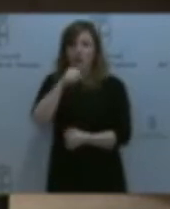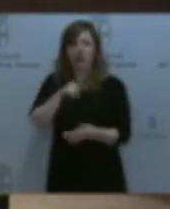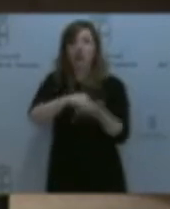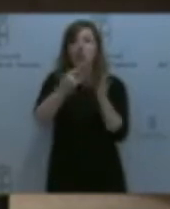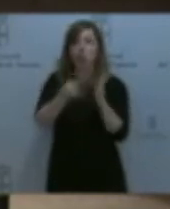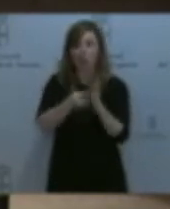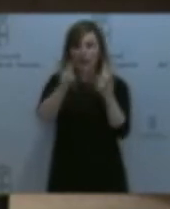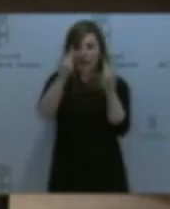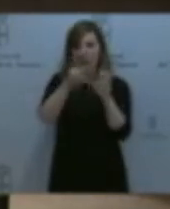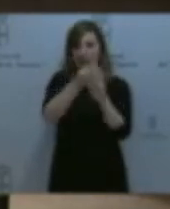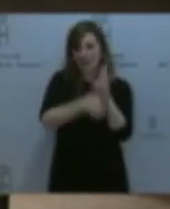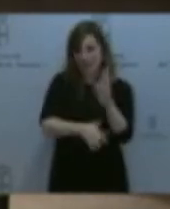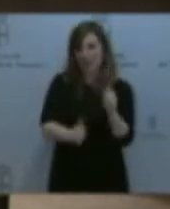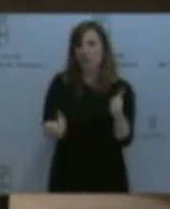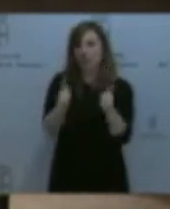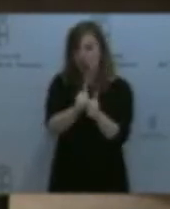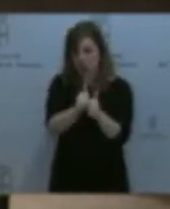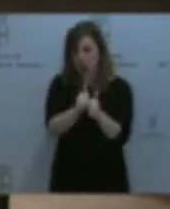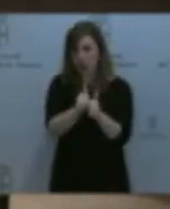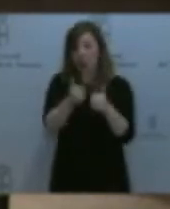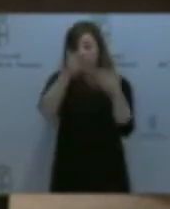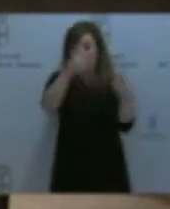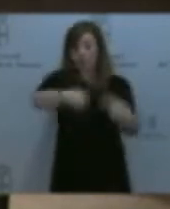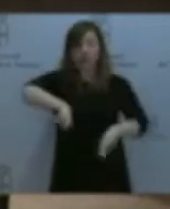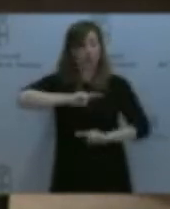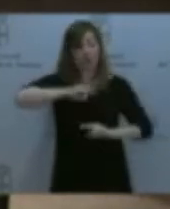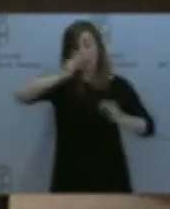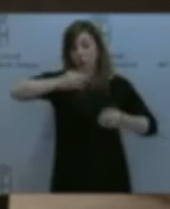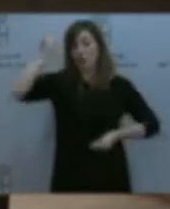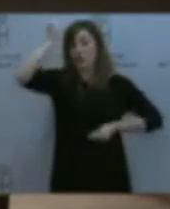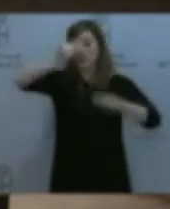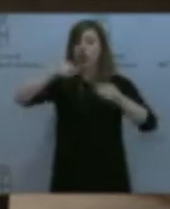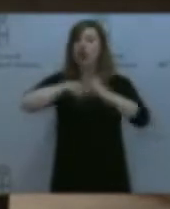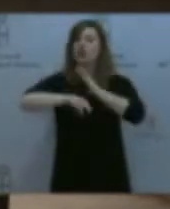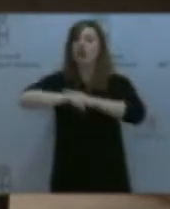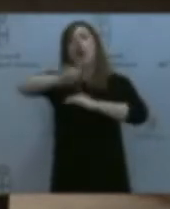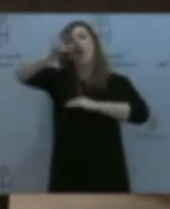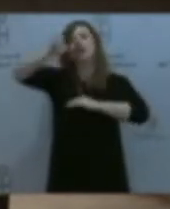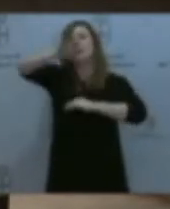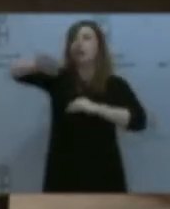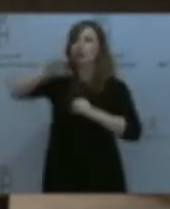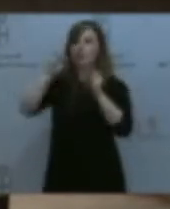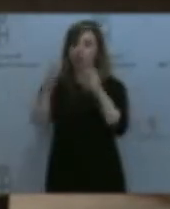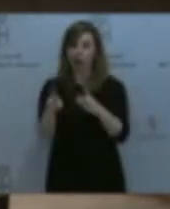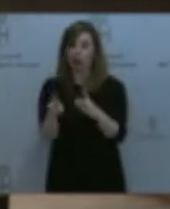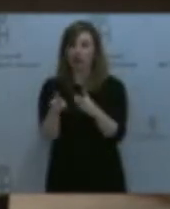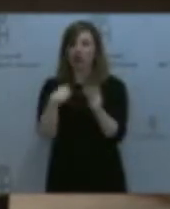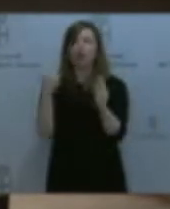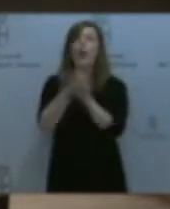la dependencia. Usted me responderá, y es lo que estará pensando, la gestión en otros sitios fue peor. ¿Ve? Y a eso me